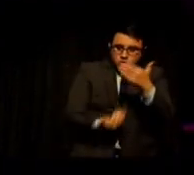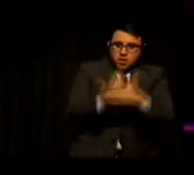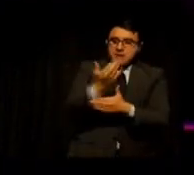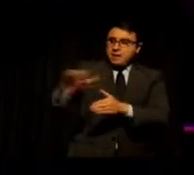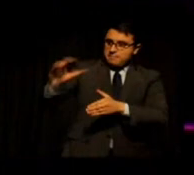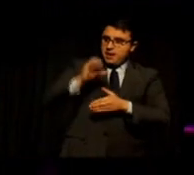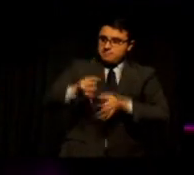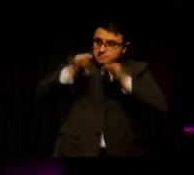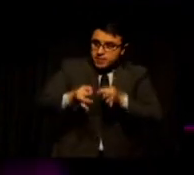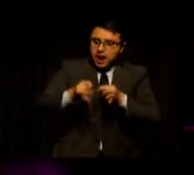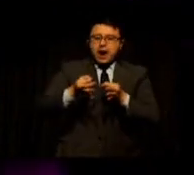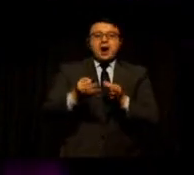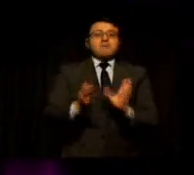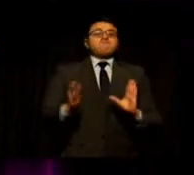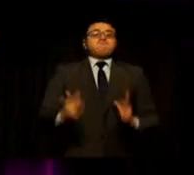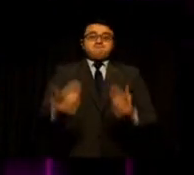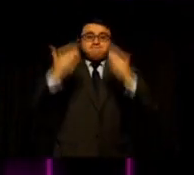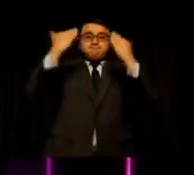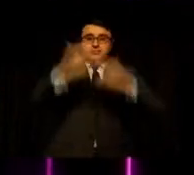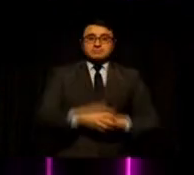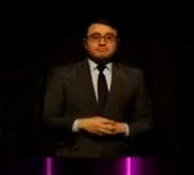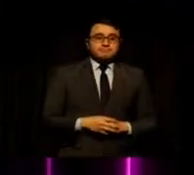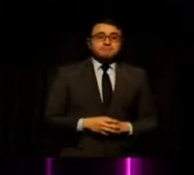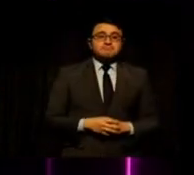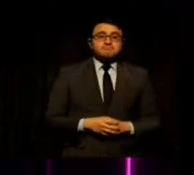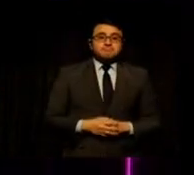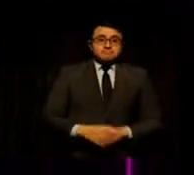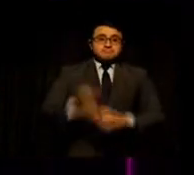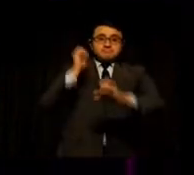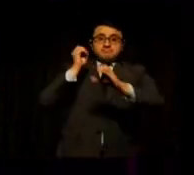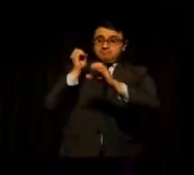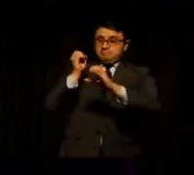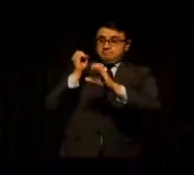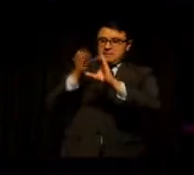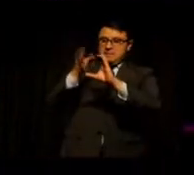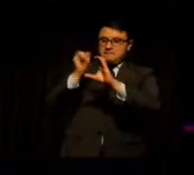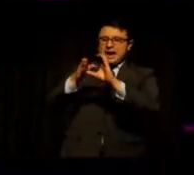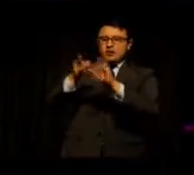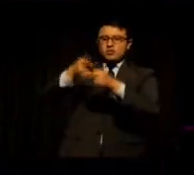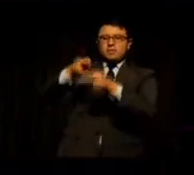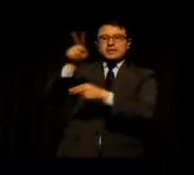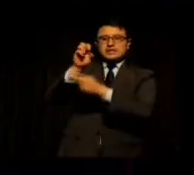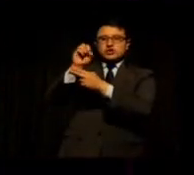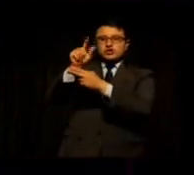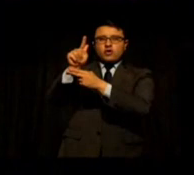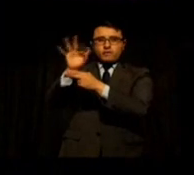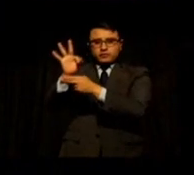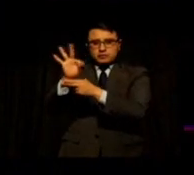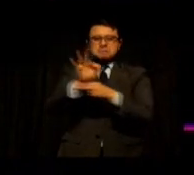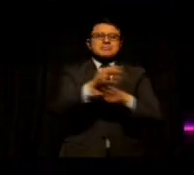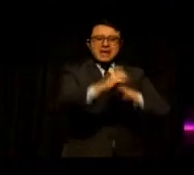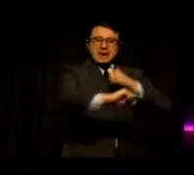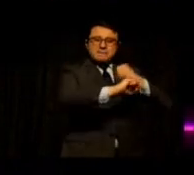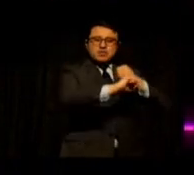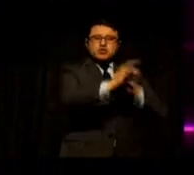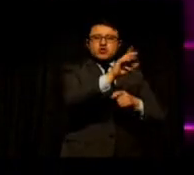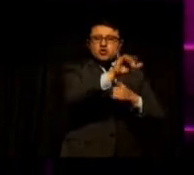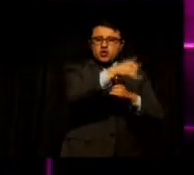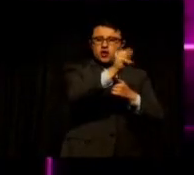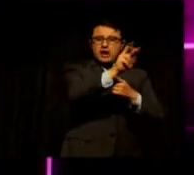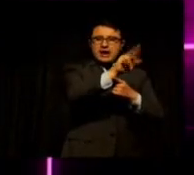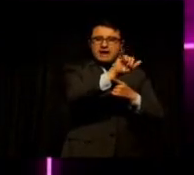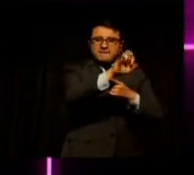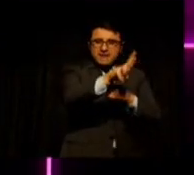gracias al apoyo de softbank gracias al apoyo también de javier nosotros pudimos